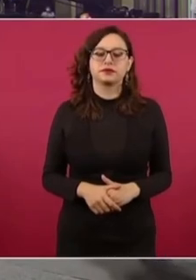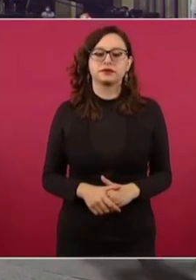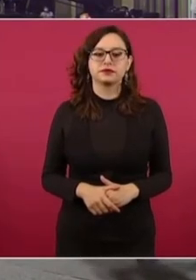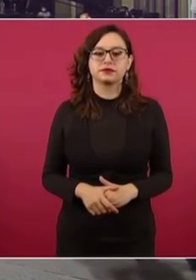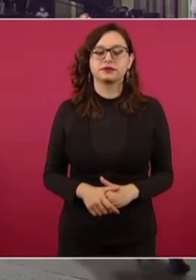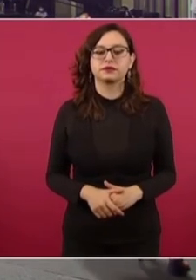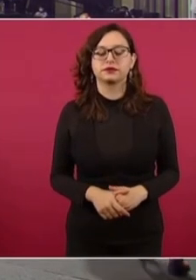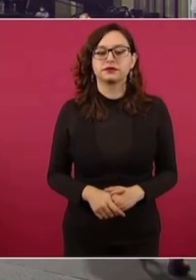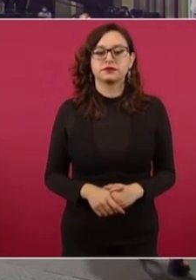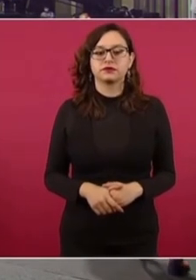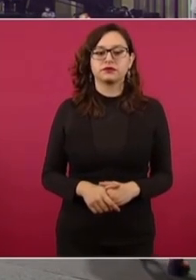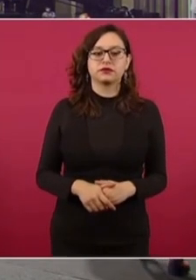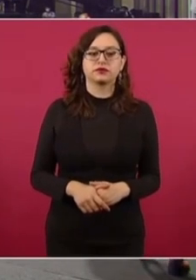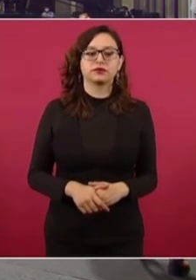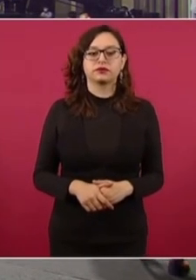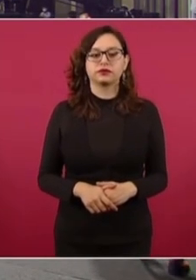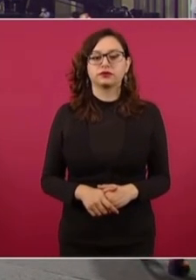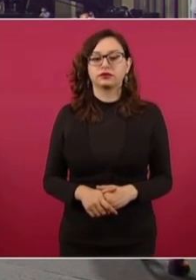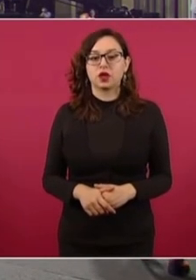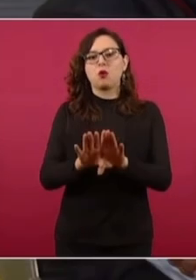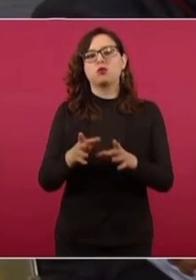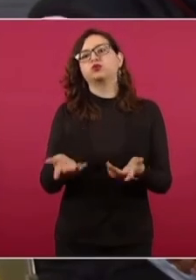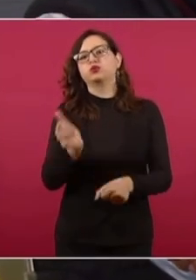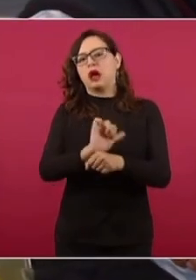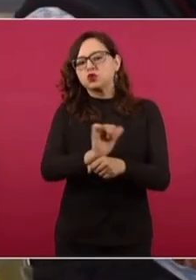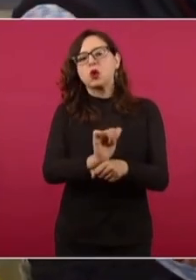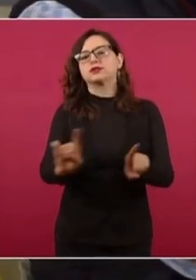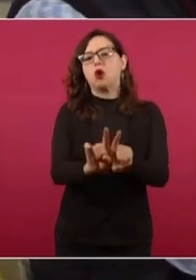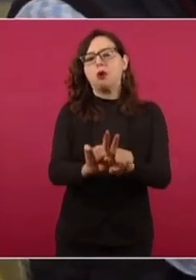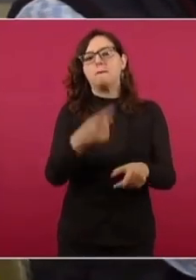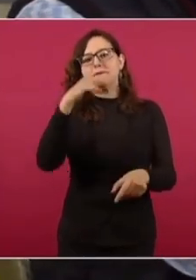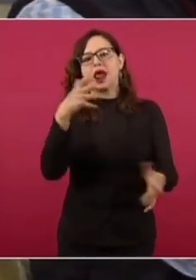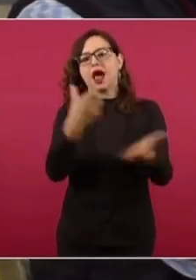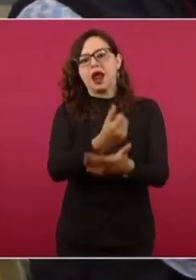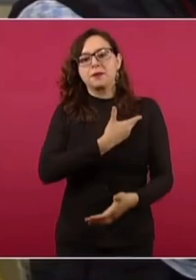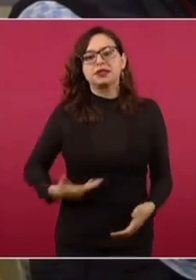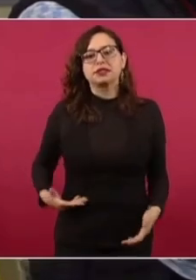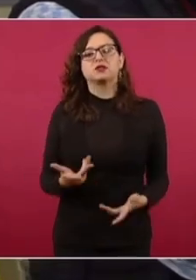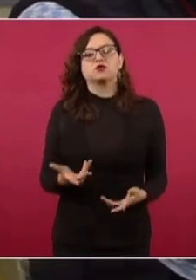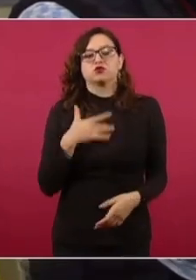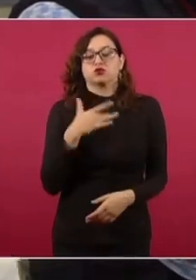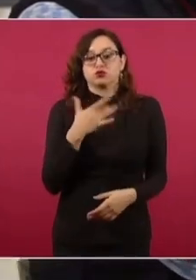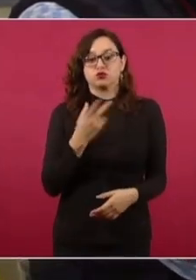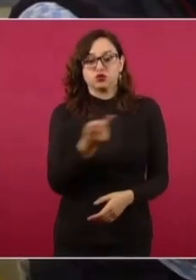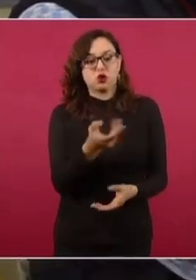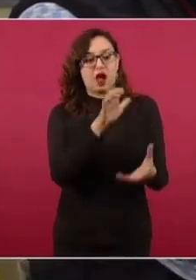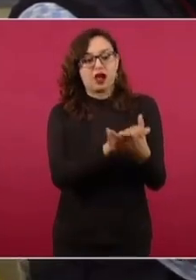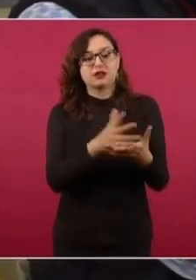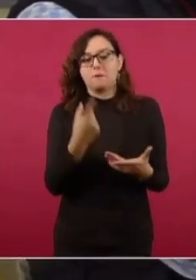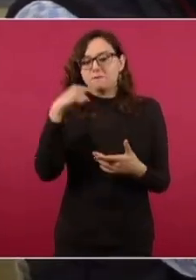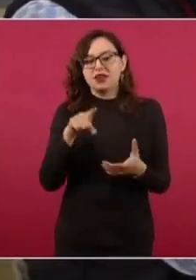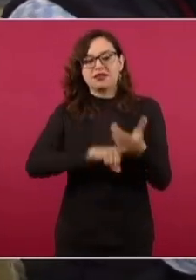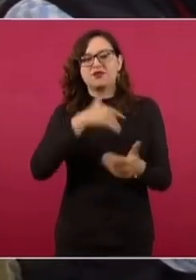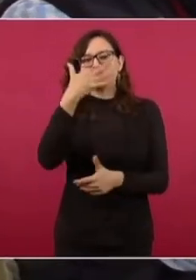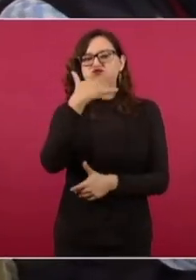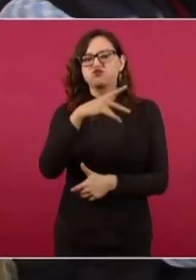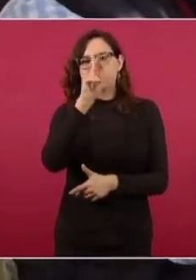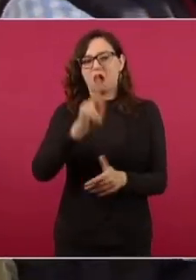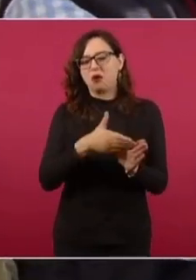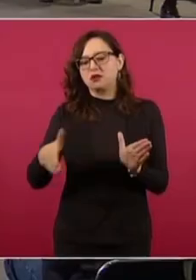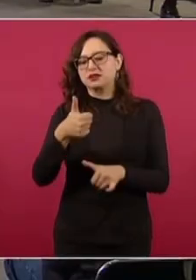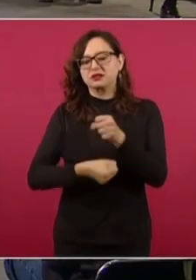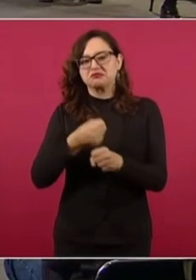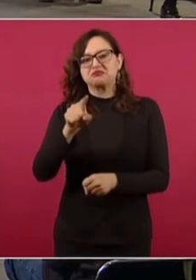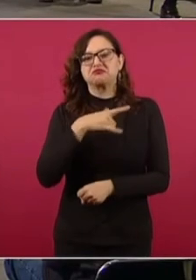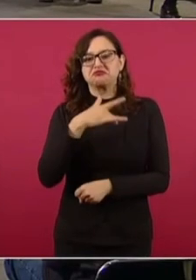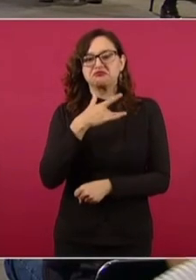Con este caso, y mucho tuvo que ver quién fue esposa de Peña Nieto. Preguntarle si en algún momento usted también alguna vez hizo una reflexión en torno a este matrimonio que sirvió para crear esta red de irregularidades y que duró lo que duró un